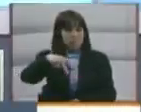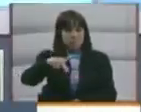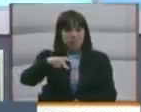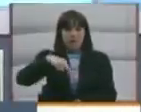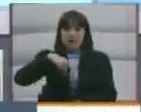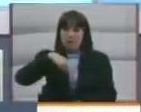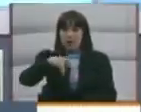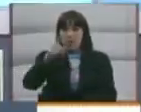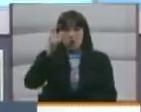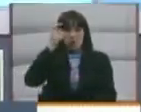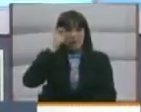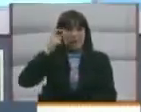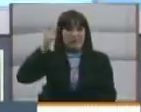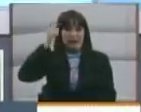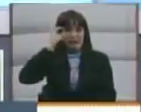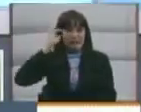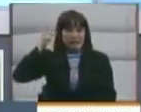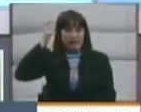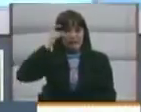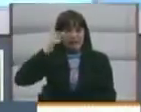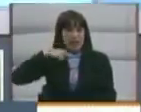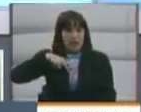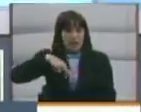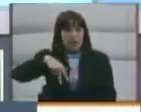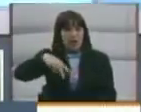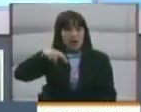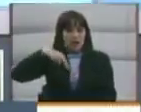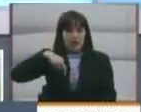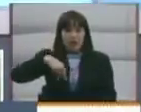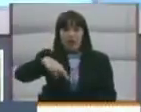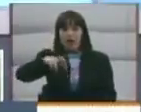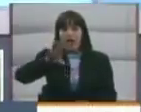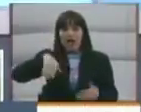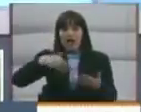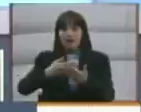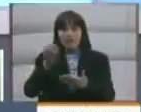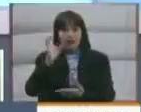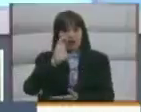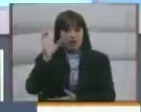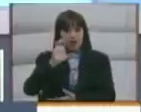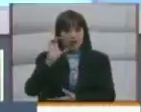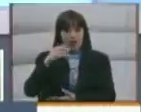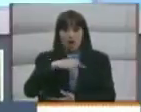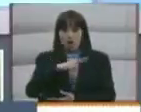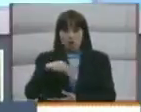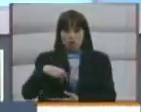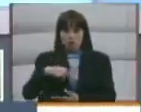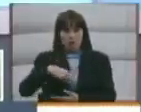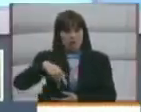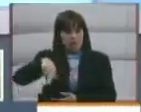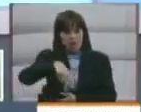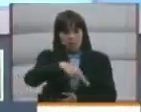días y días y días. Uno caminó horas con ellos por Caracas y